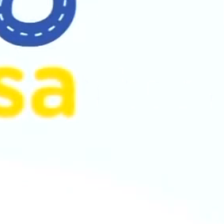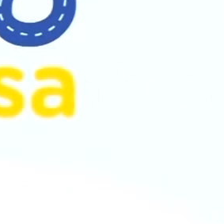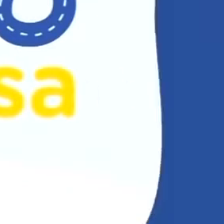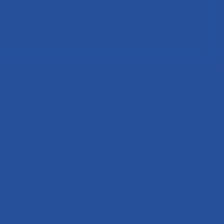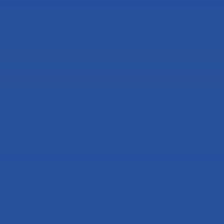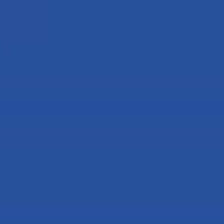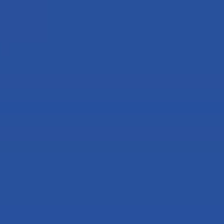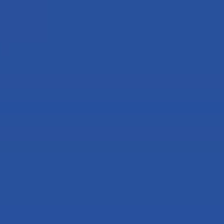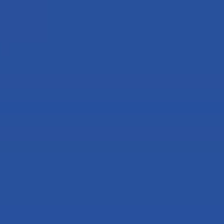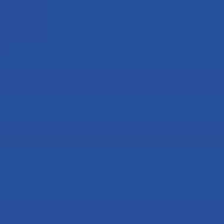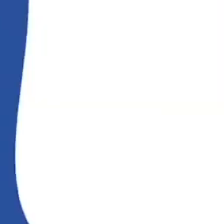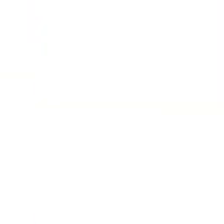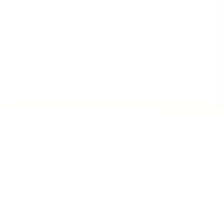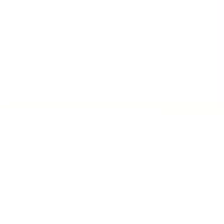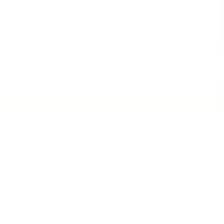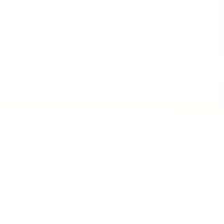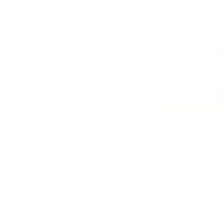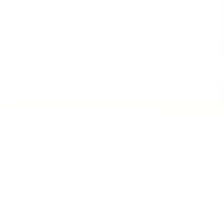casa.